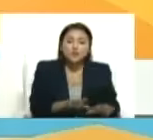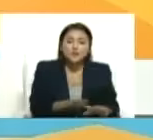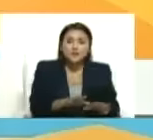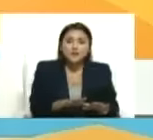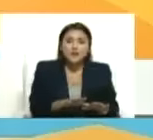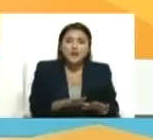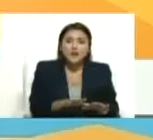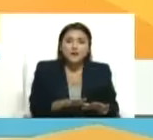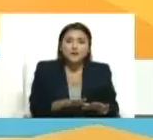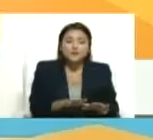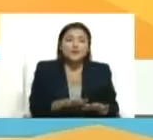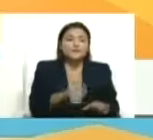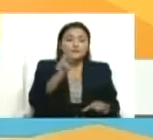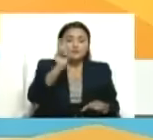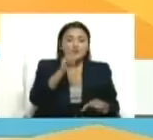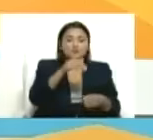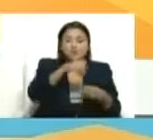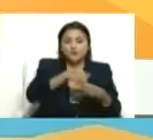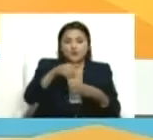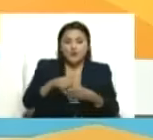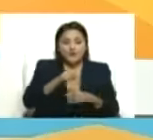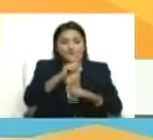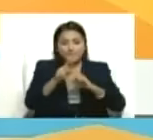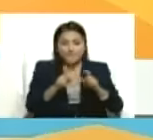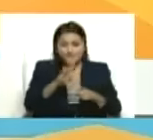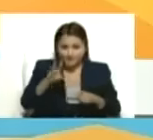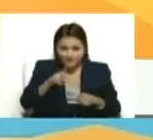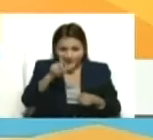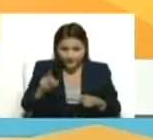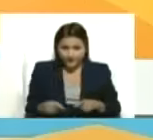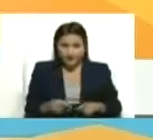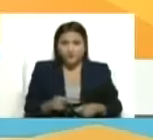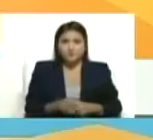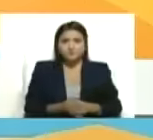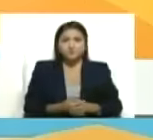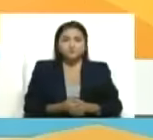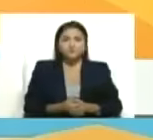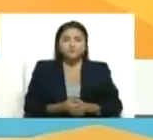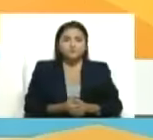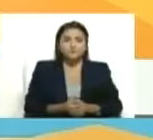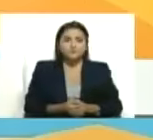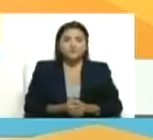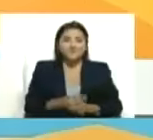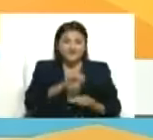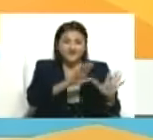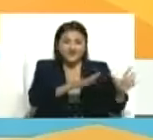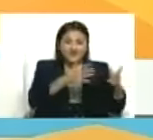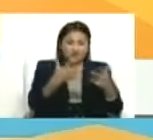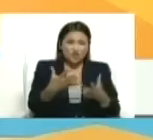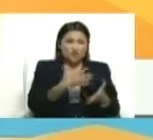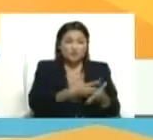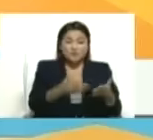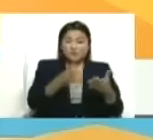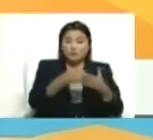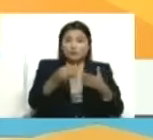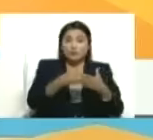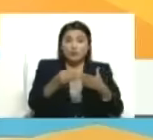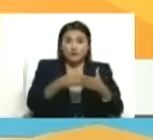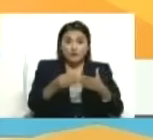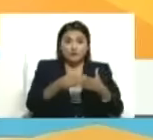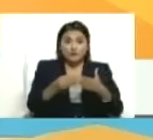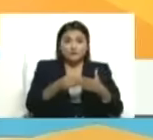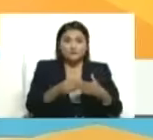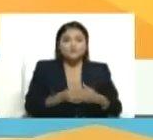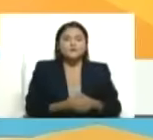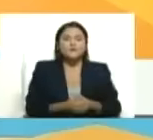Corte Internacional de Justicia que Venezuela suspendiera el referendo consultivo esos 18 millones de dólares que costaron esos abogados que fueron